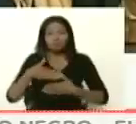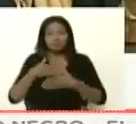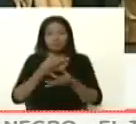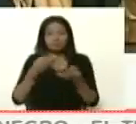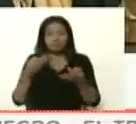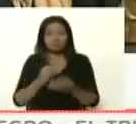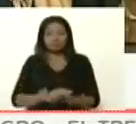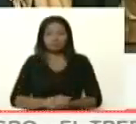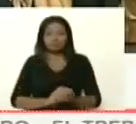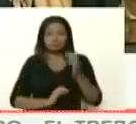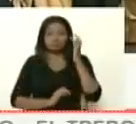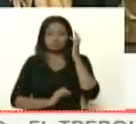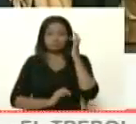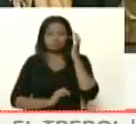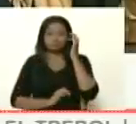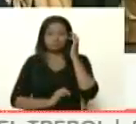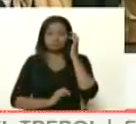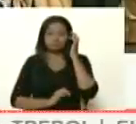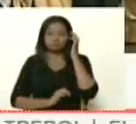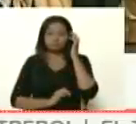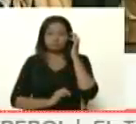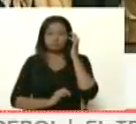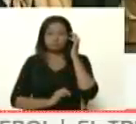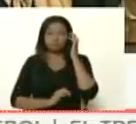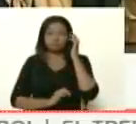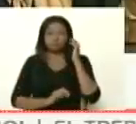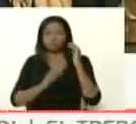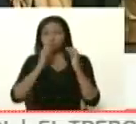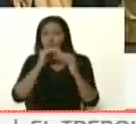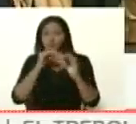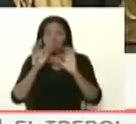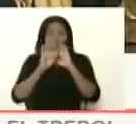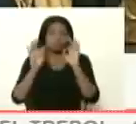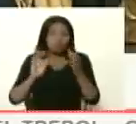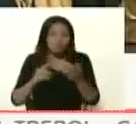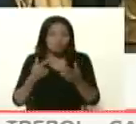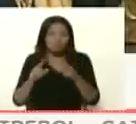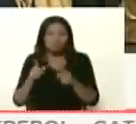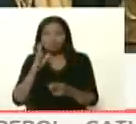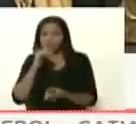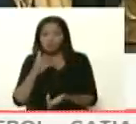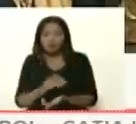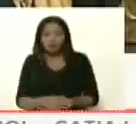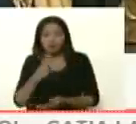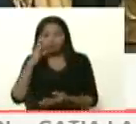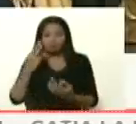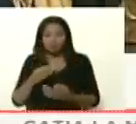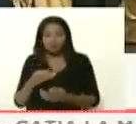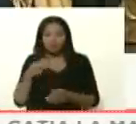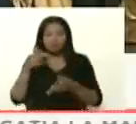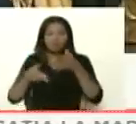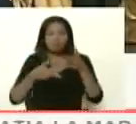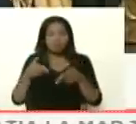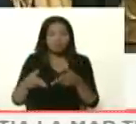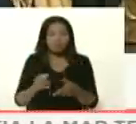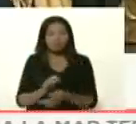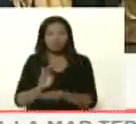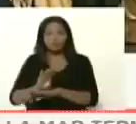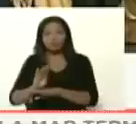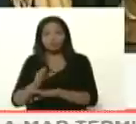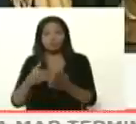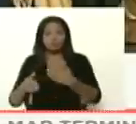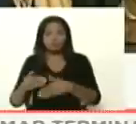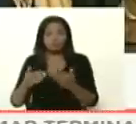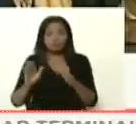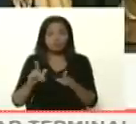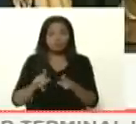excelencia. No tenemos excusa. Cuidemos la seguridad del metro, cuidemos la seguridad de los servicios